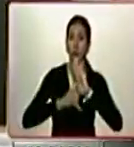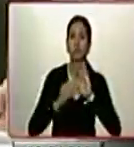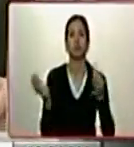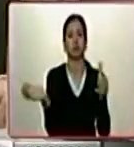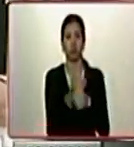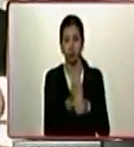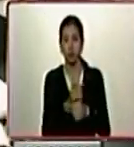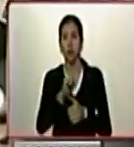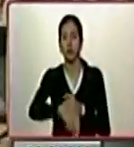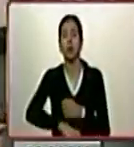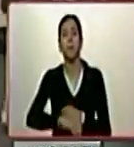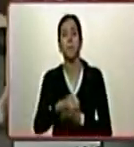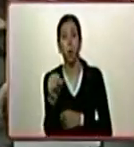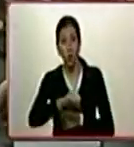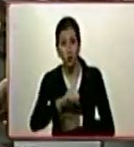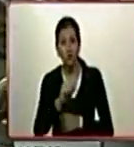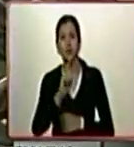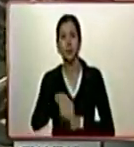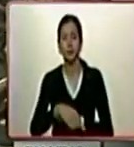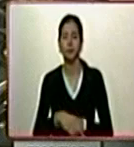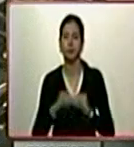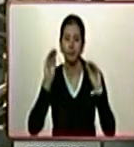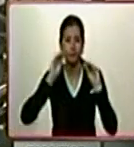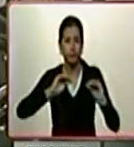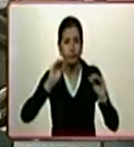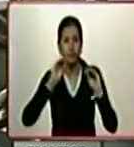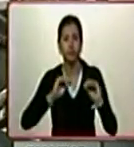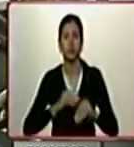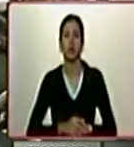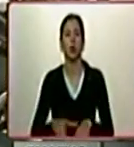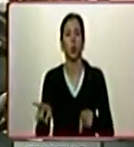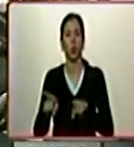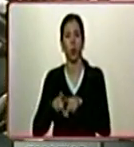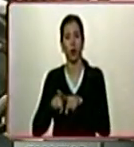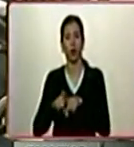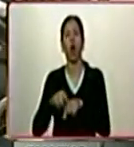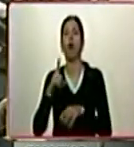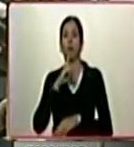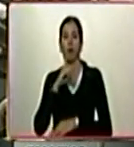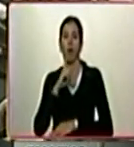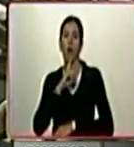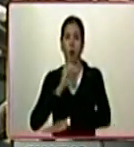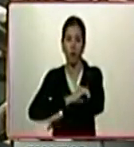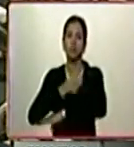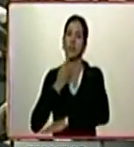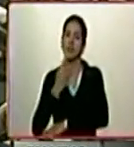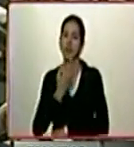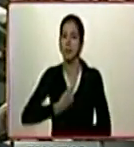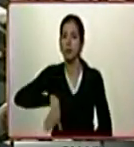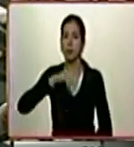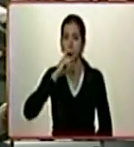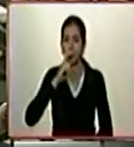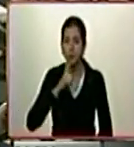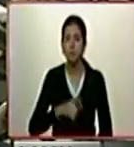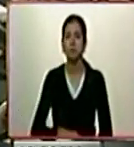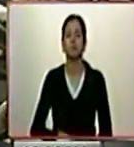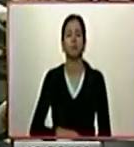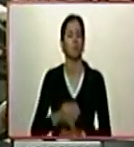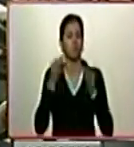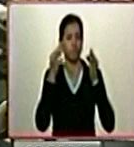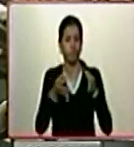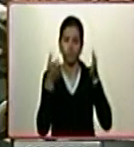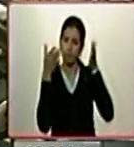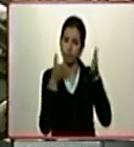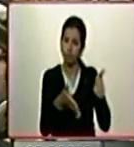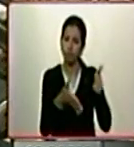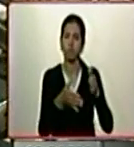seguridad también se han abocado a la tarea de la instrucción que nos ha dado el presidente Nicolás Maduro de integrarse a colaborar cabalmente en la misión